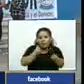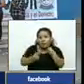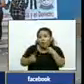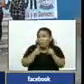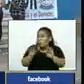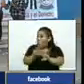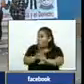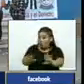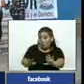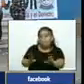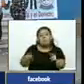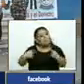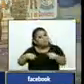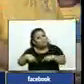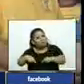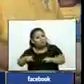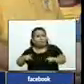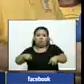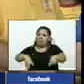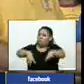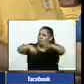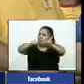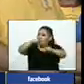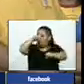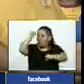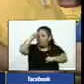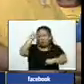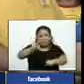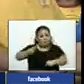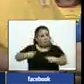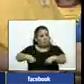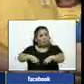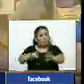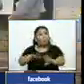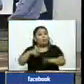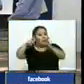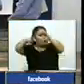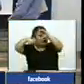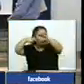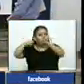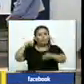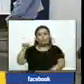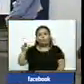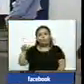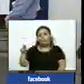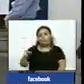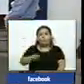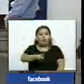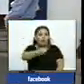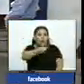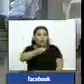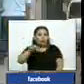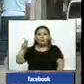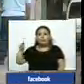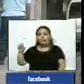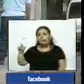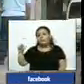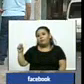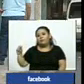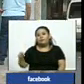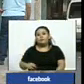lo contrario, se irán a paro de labores en los próximos días. Con imágenes de Juan Castellanos, Nelson Quinteros, Noticiero